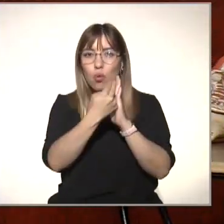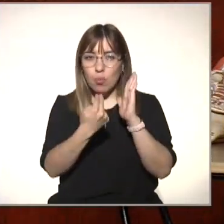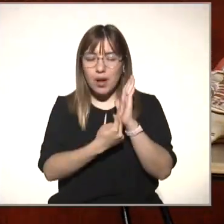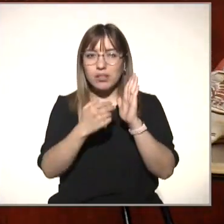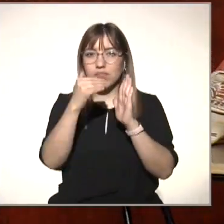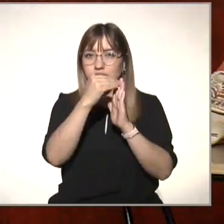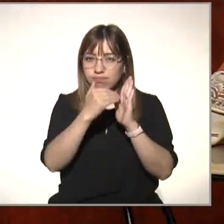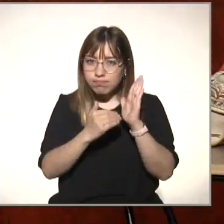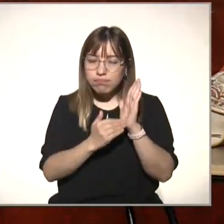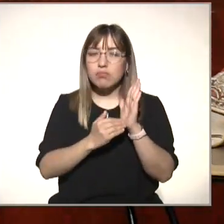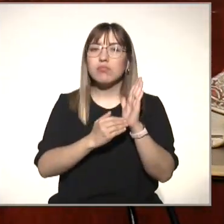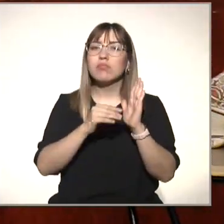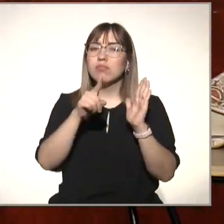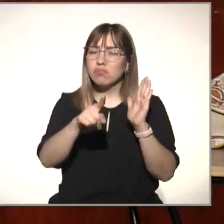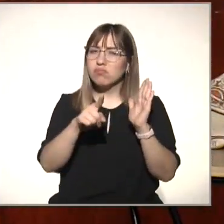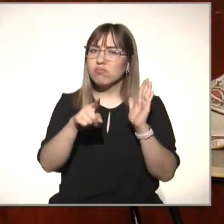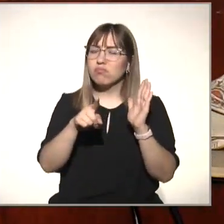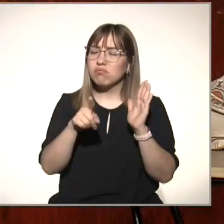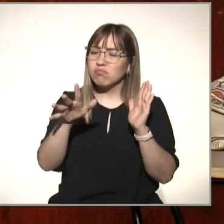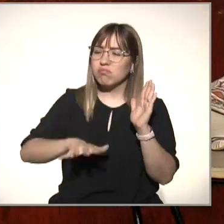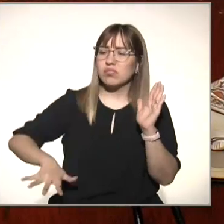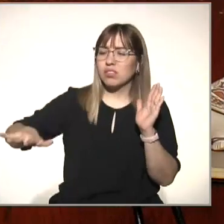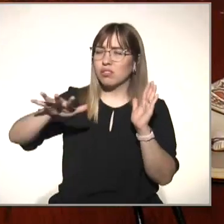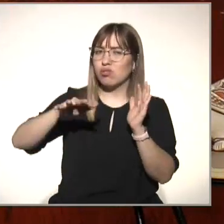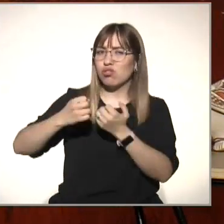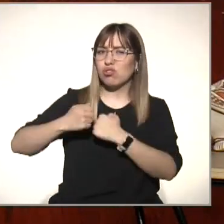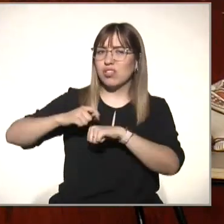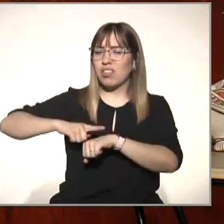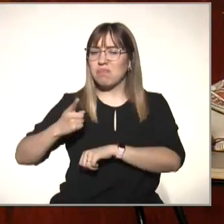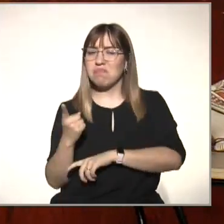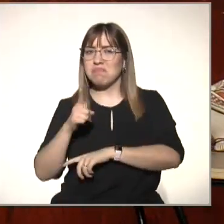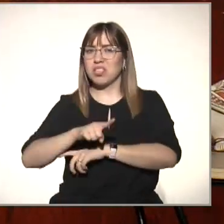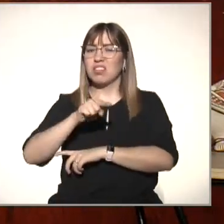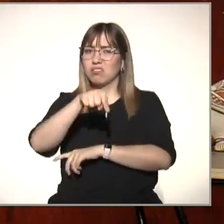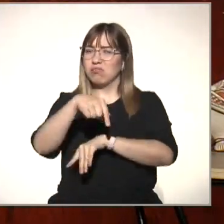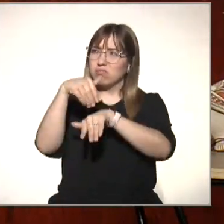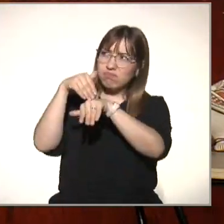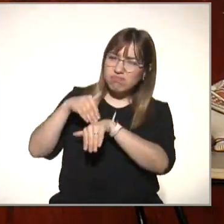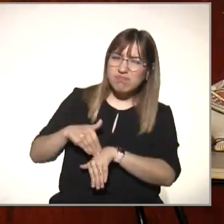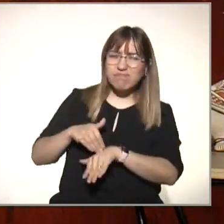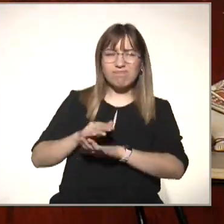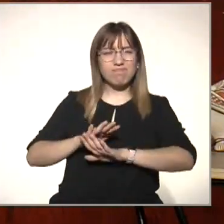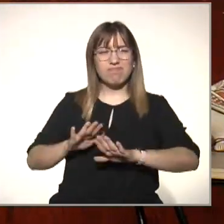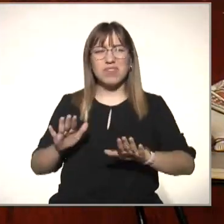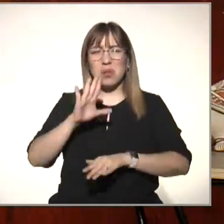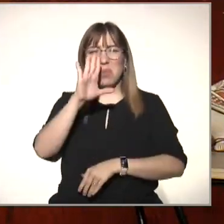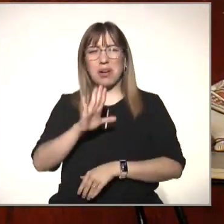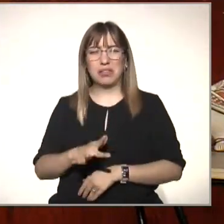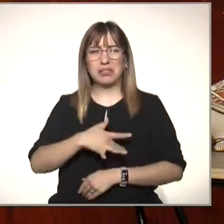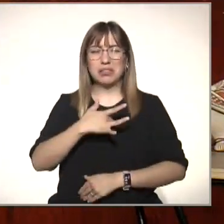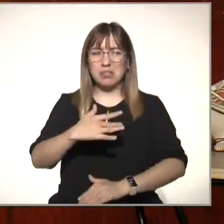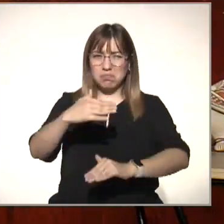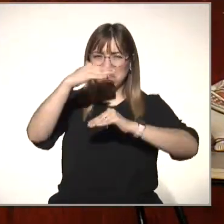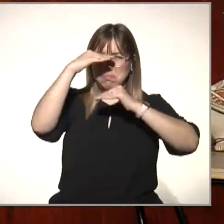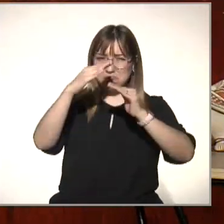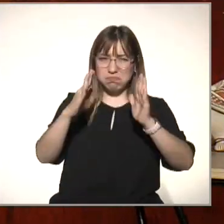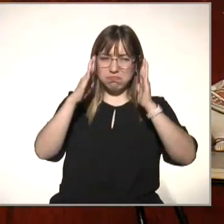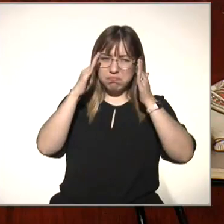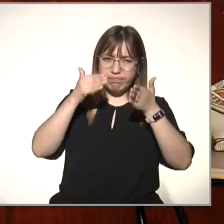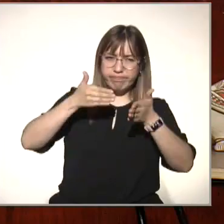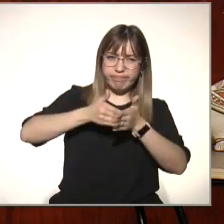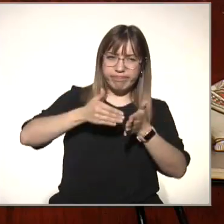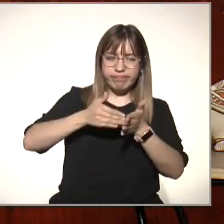género, a lo que debes hacer según lo que te dicta la sociedad, en muchos momentos puede hacernos sentir en una caja de la que no podemos salir y nos empieza a causar